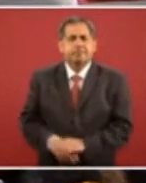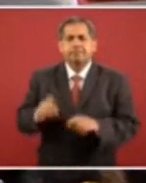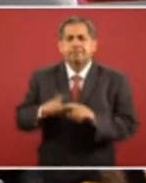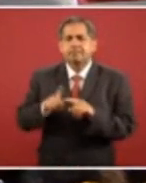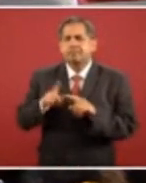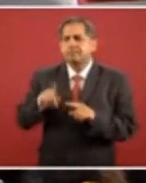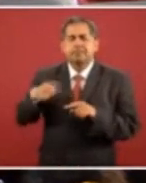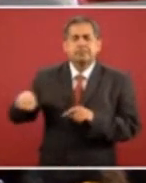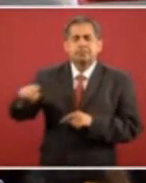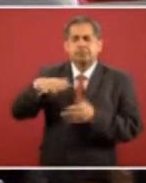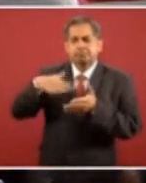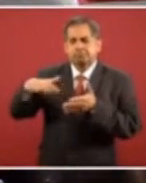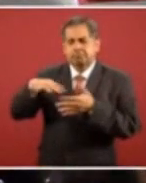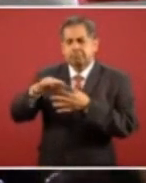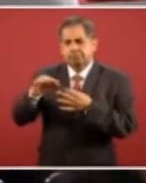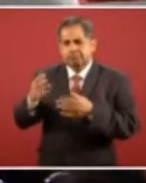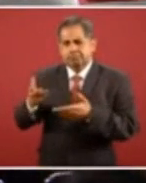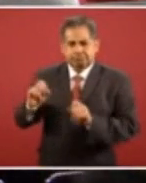¿Quién de ustedes lo lee?